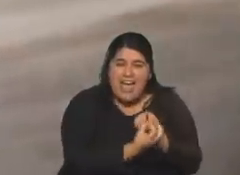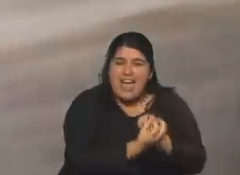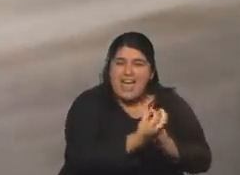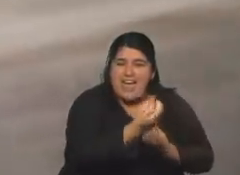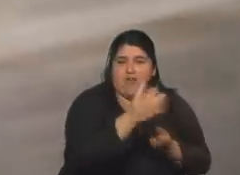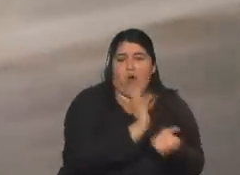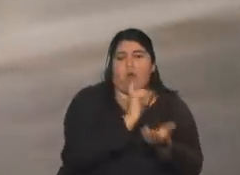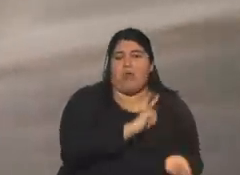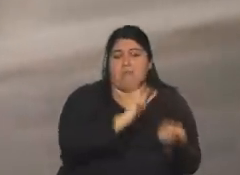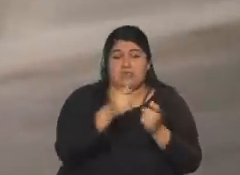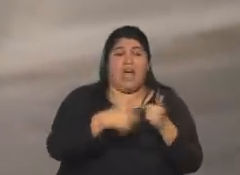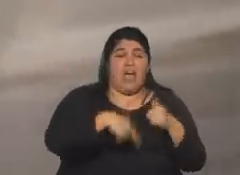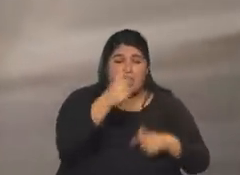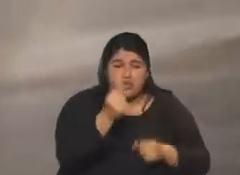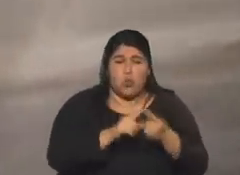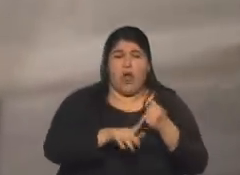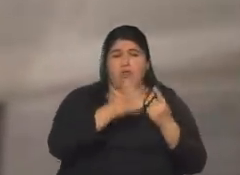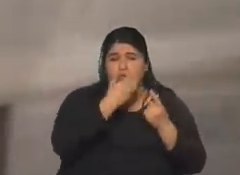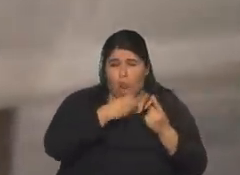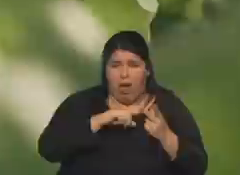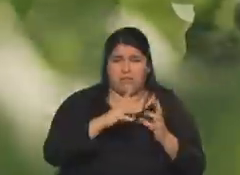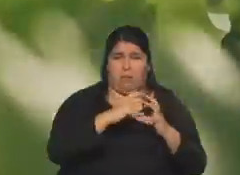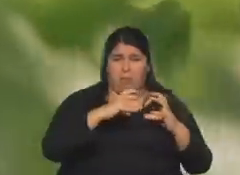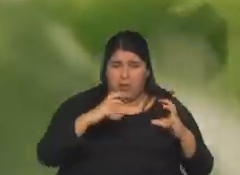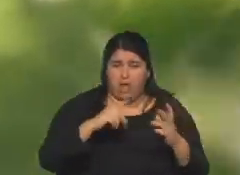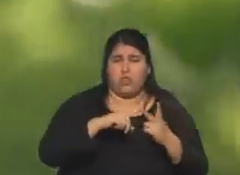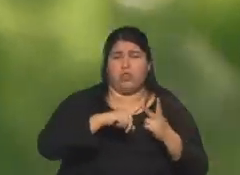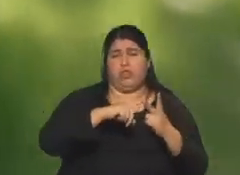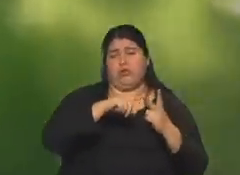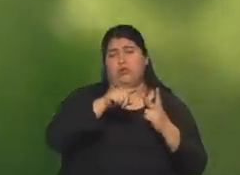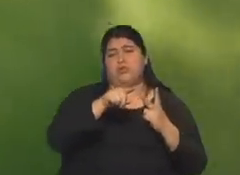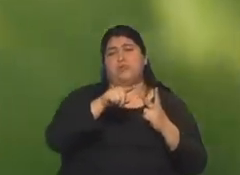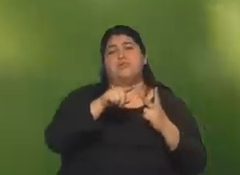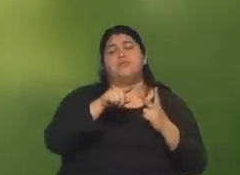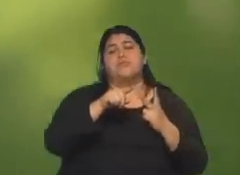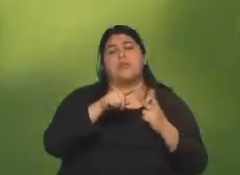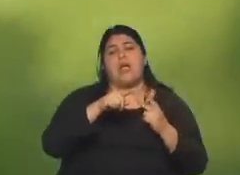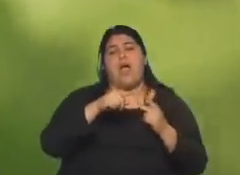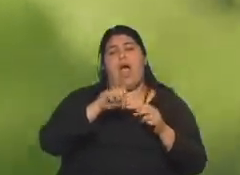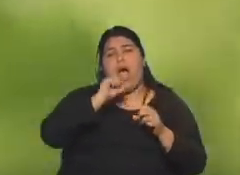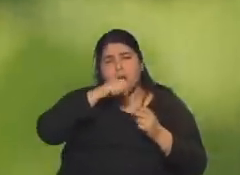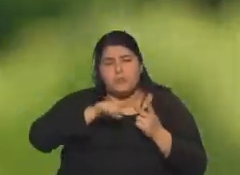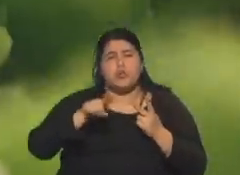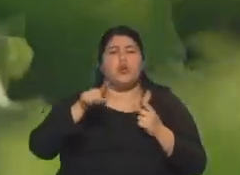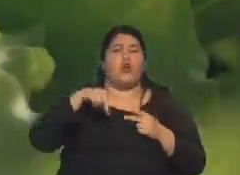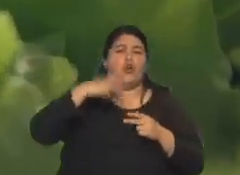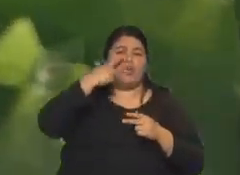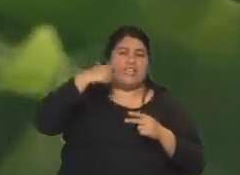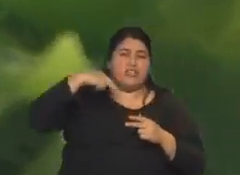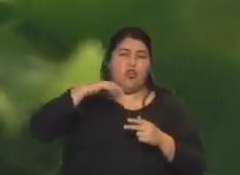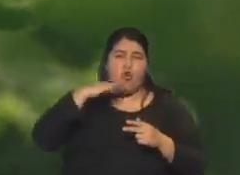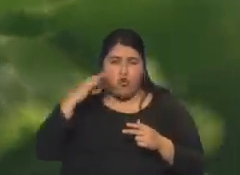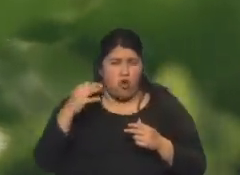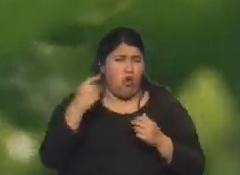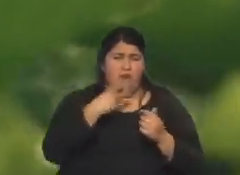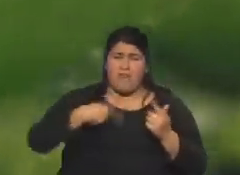hacen lechuga, tomate, pimientos, hay apio, hinojo, todo lo que sea de